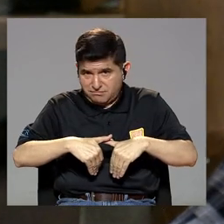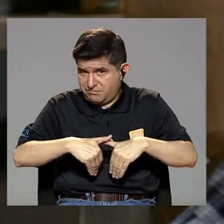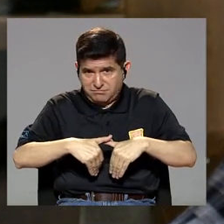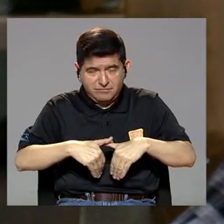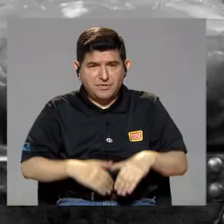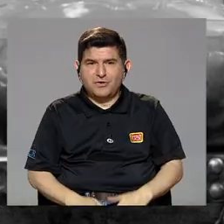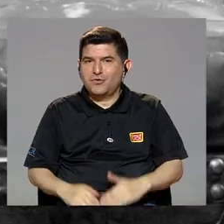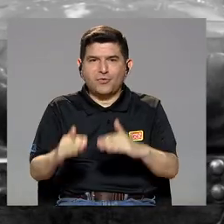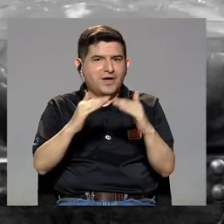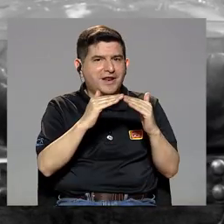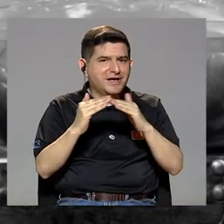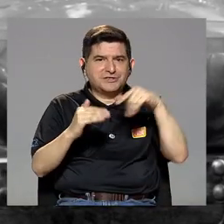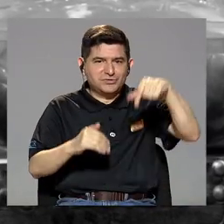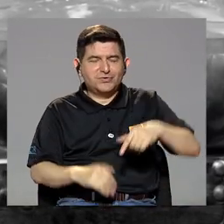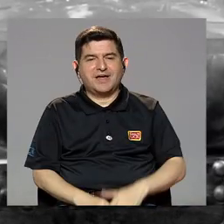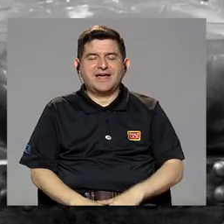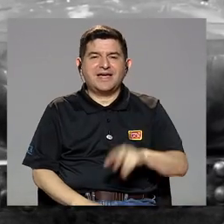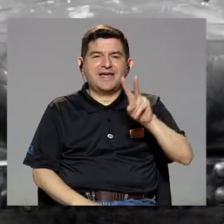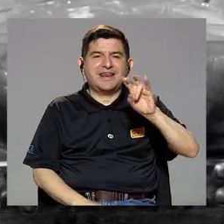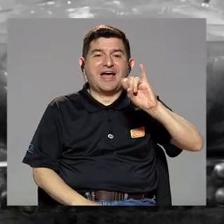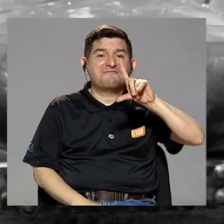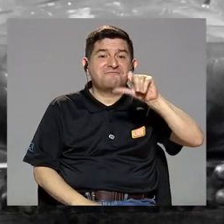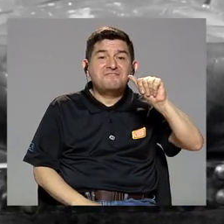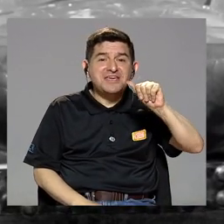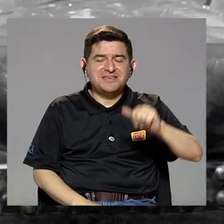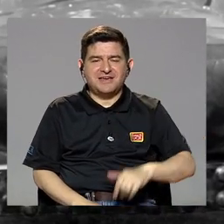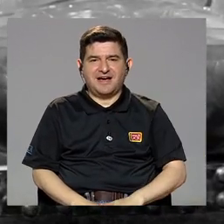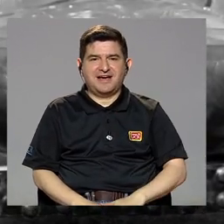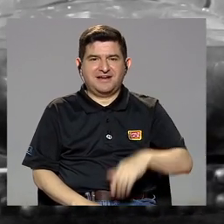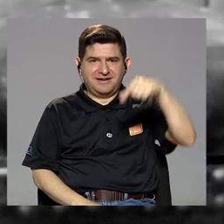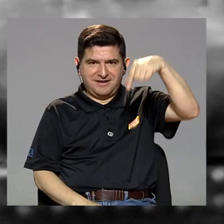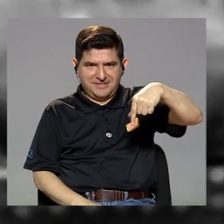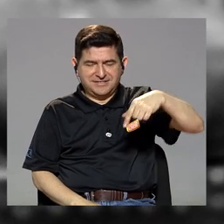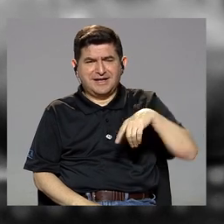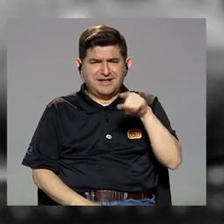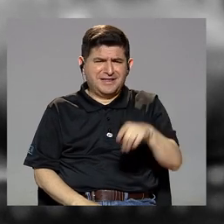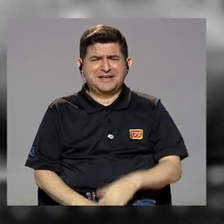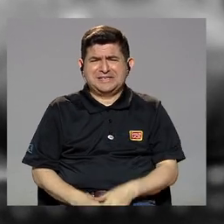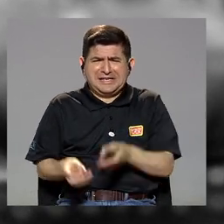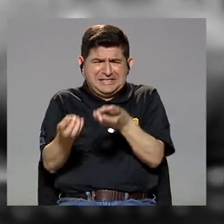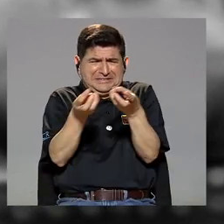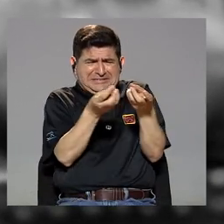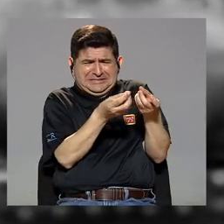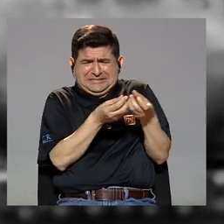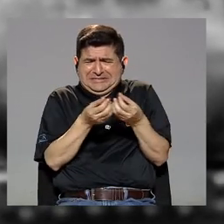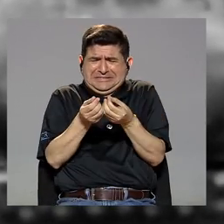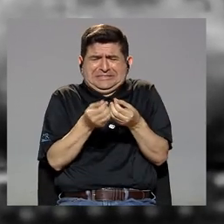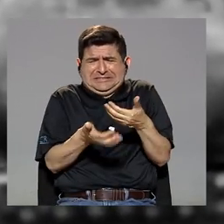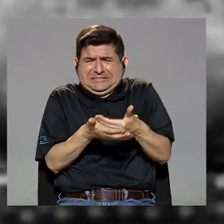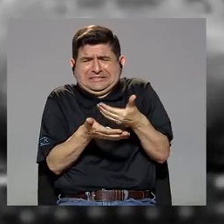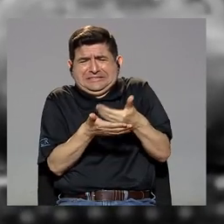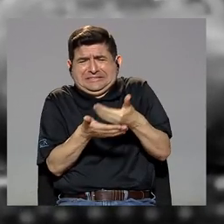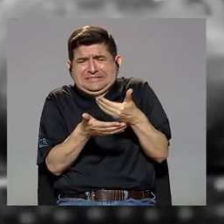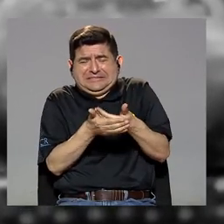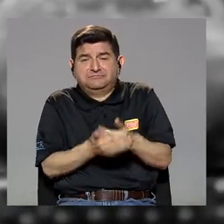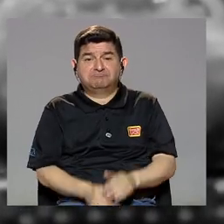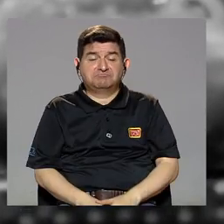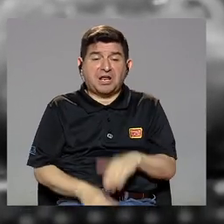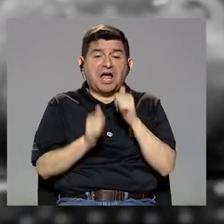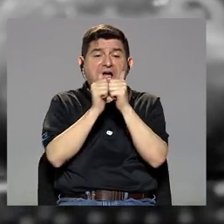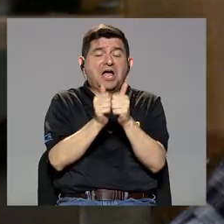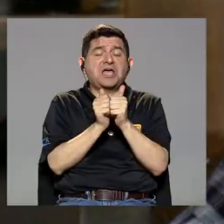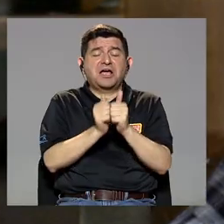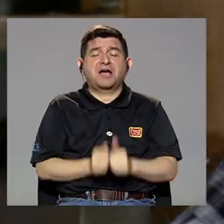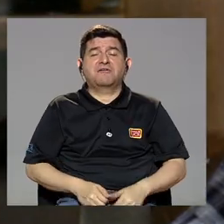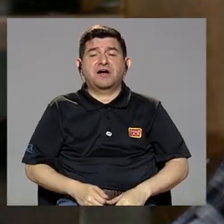ciudad quesada sino villa que se oye barrial a caballo llevaba la película porque con